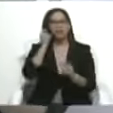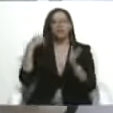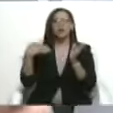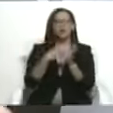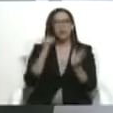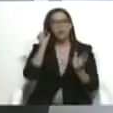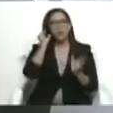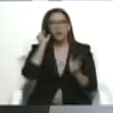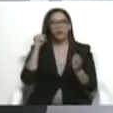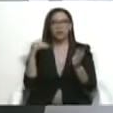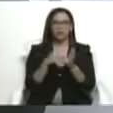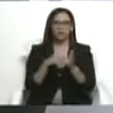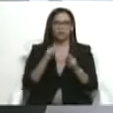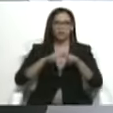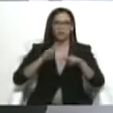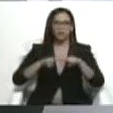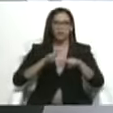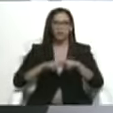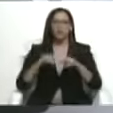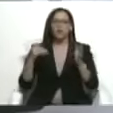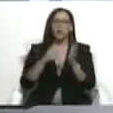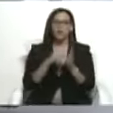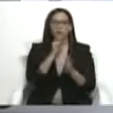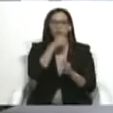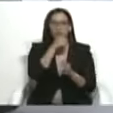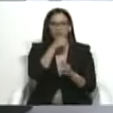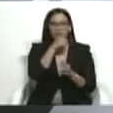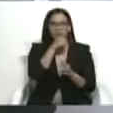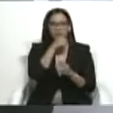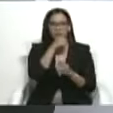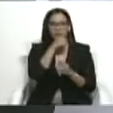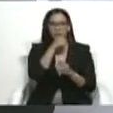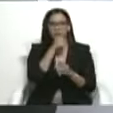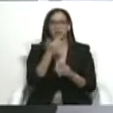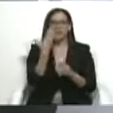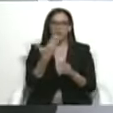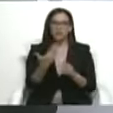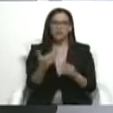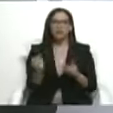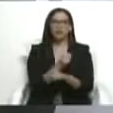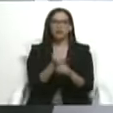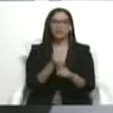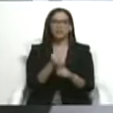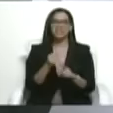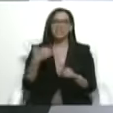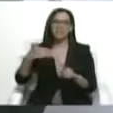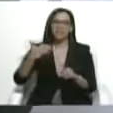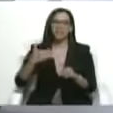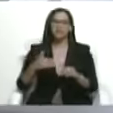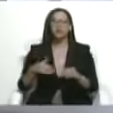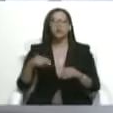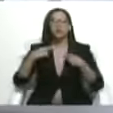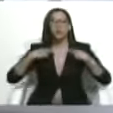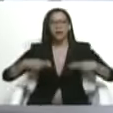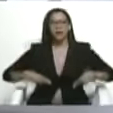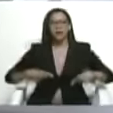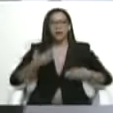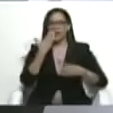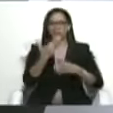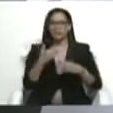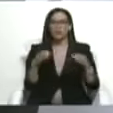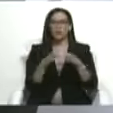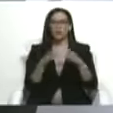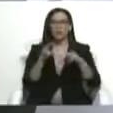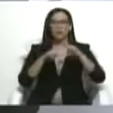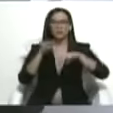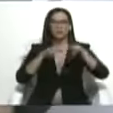mujeres, contra los niños, contra los ancianos, enfrentar violaciones de derechos humanos, enfrentar los grupos estructurados de